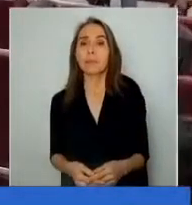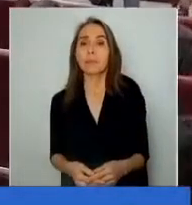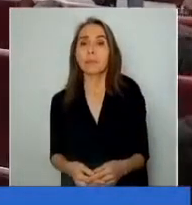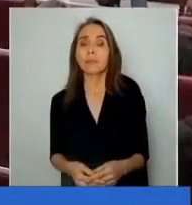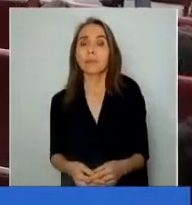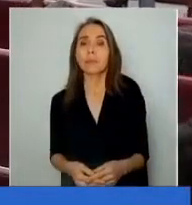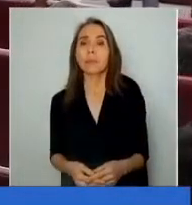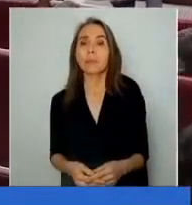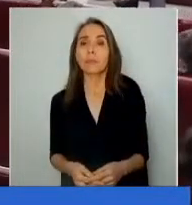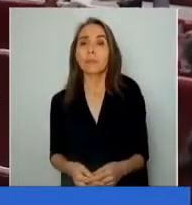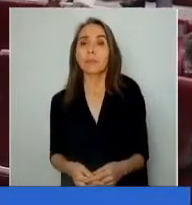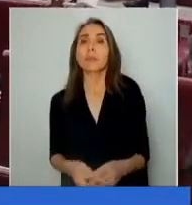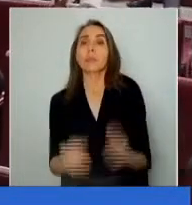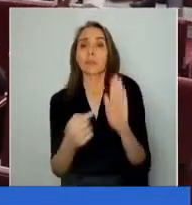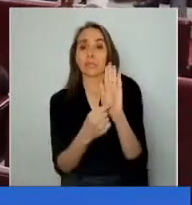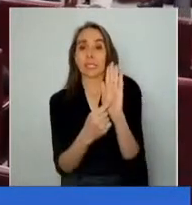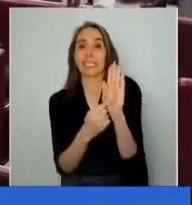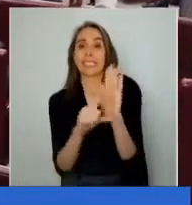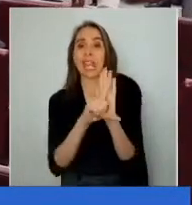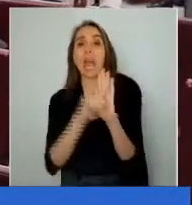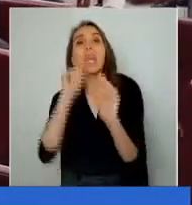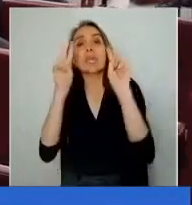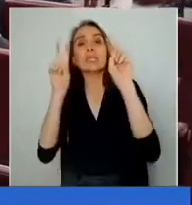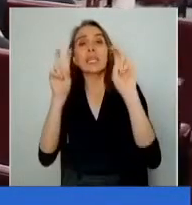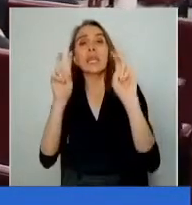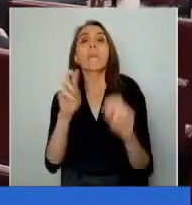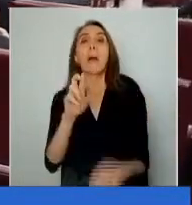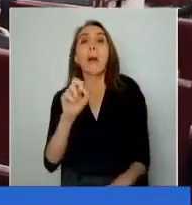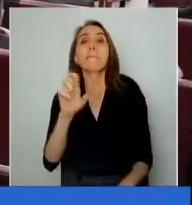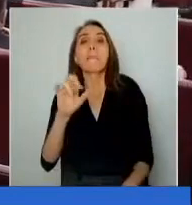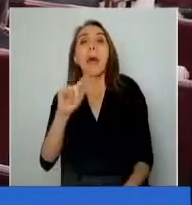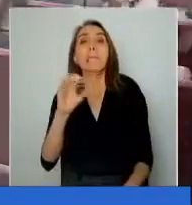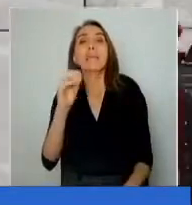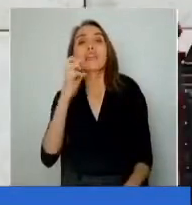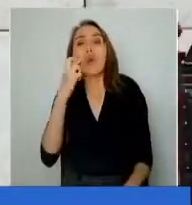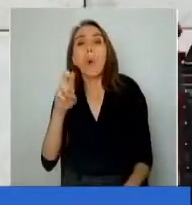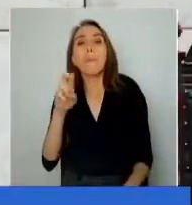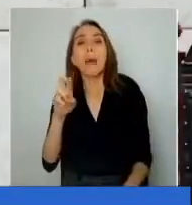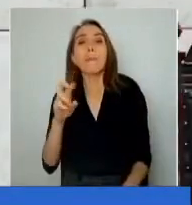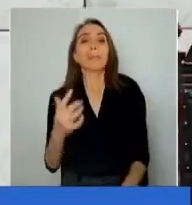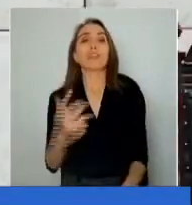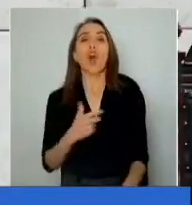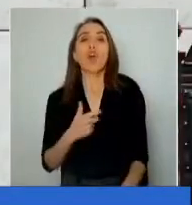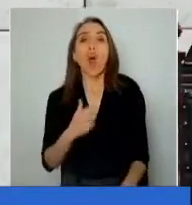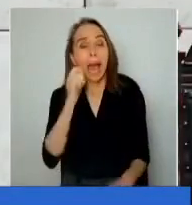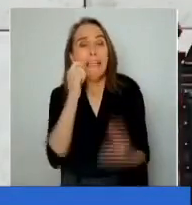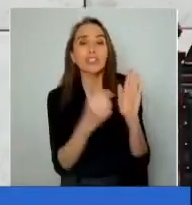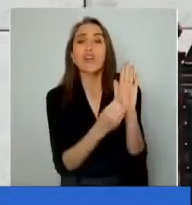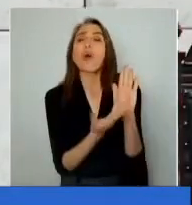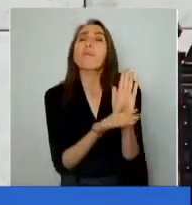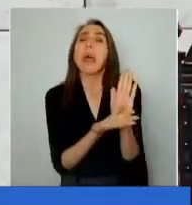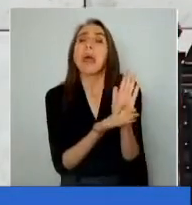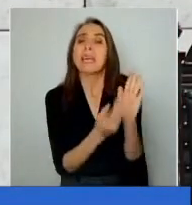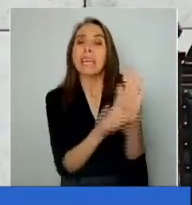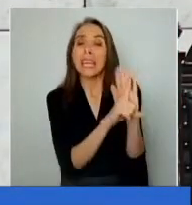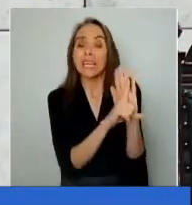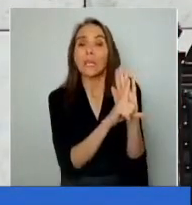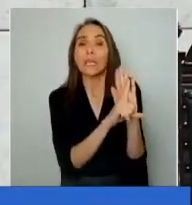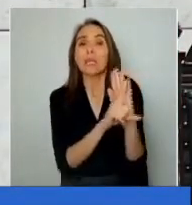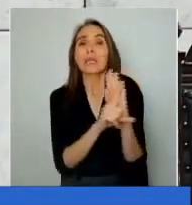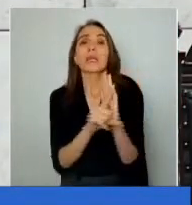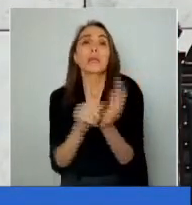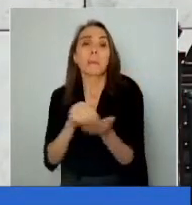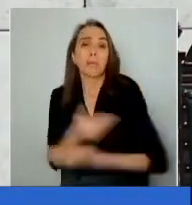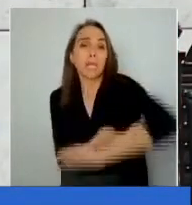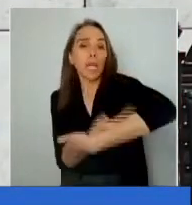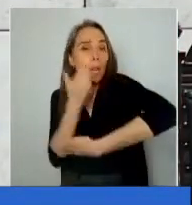esta ley es clave para poder por fin dar una respuesta a miles de niños y de niñas